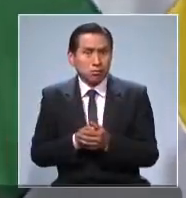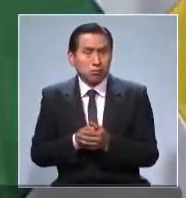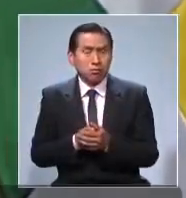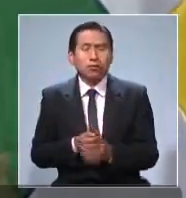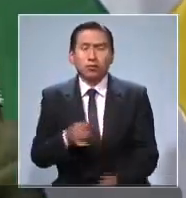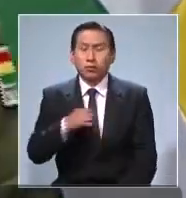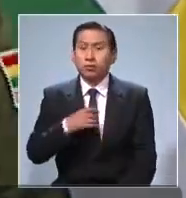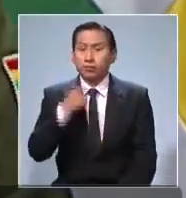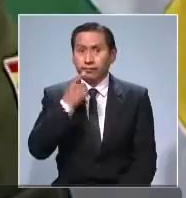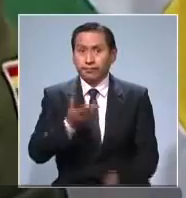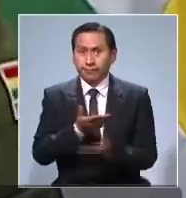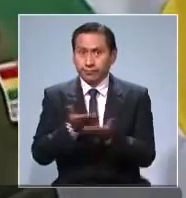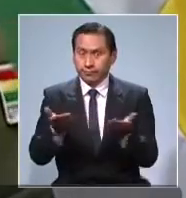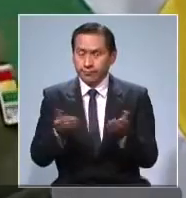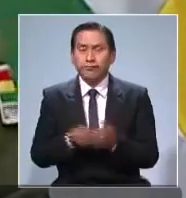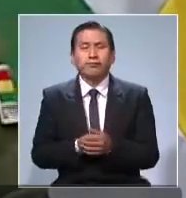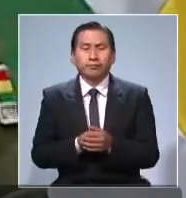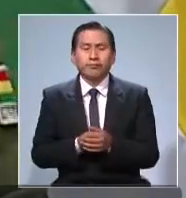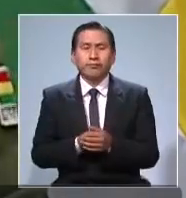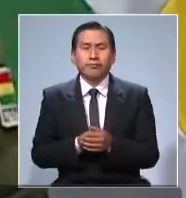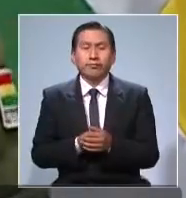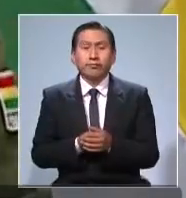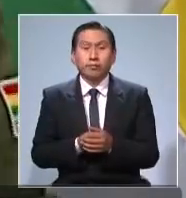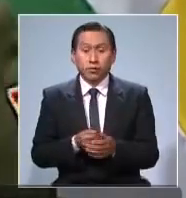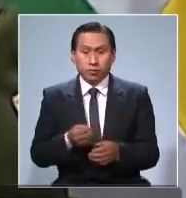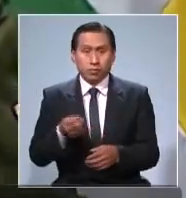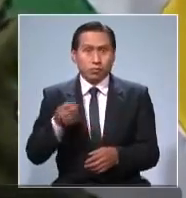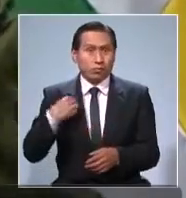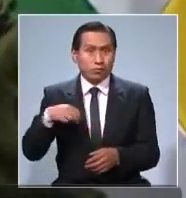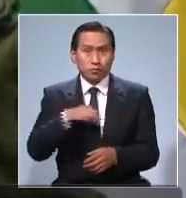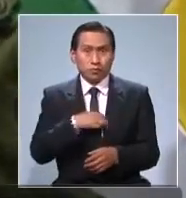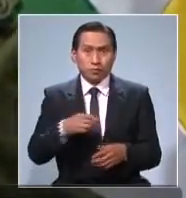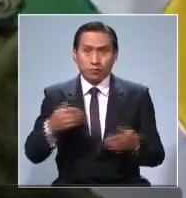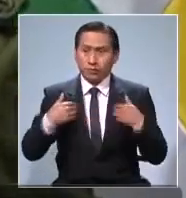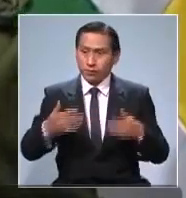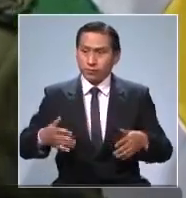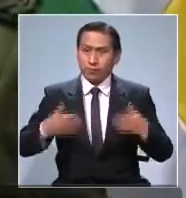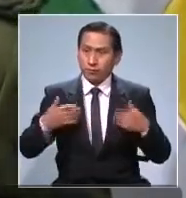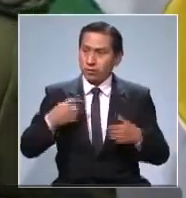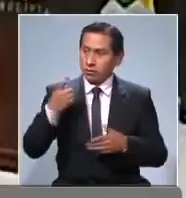Quiero decirles que mientras estemos gozando de la confianza